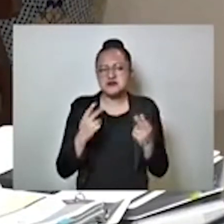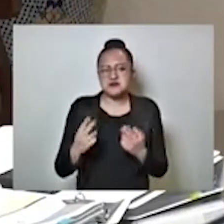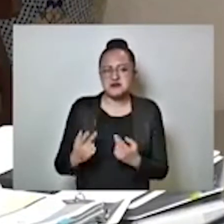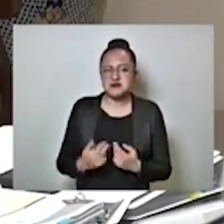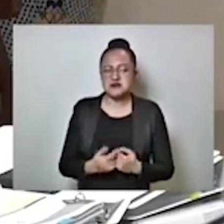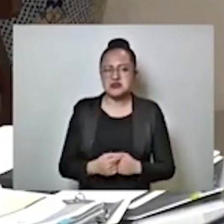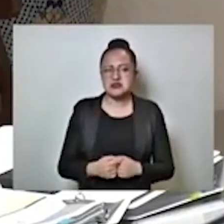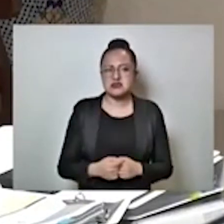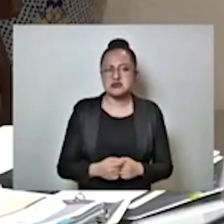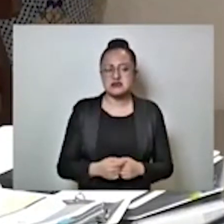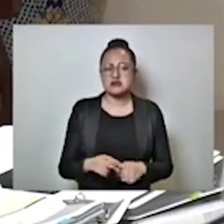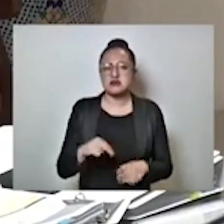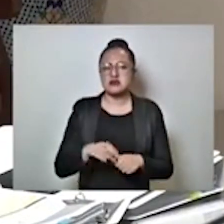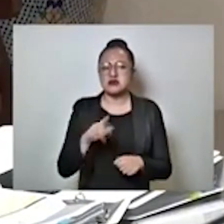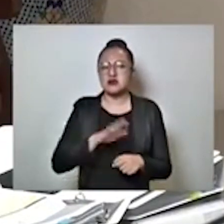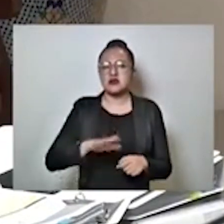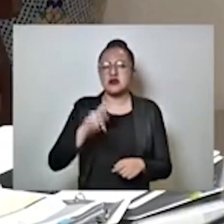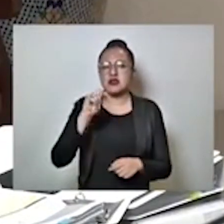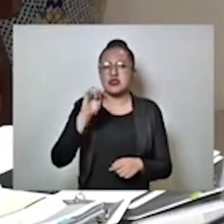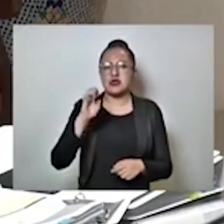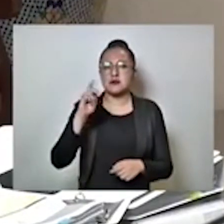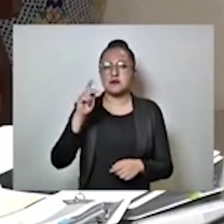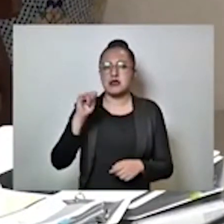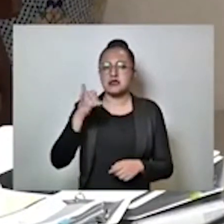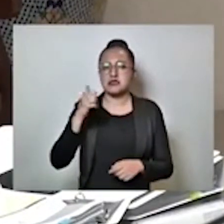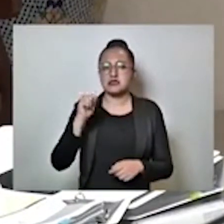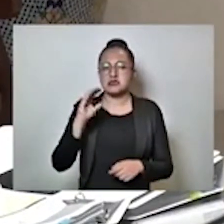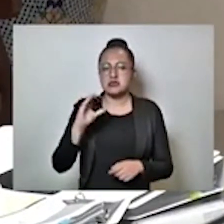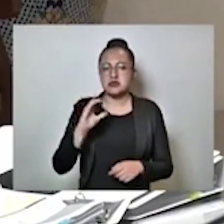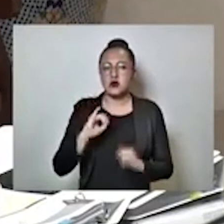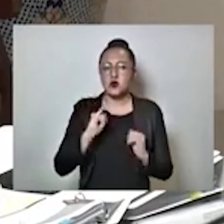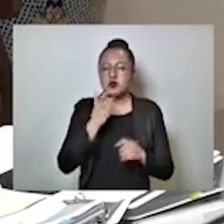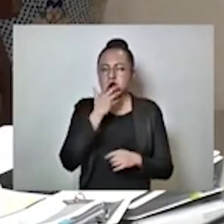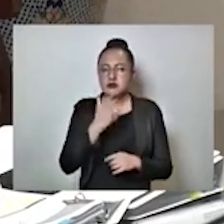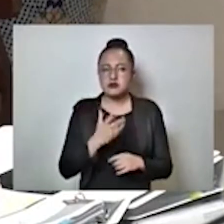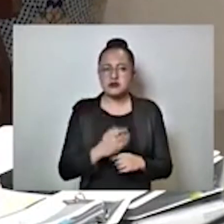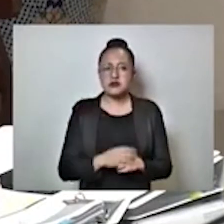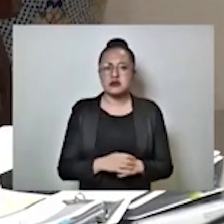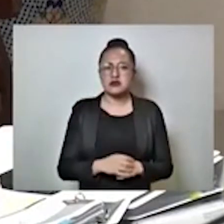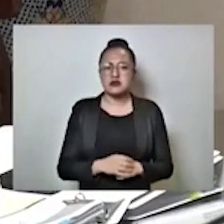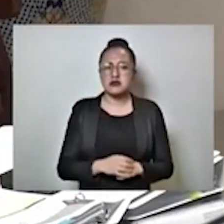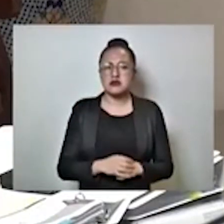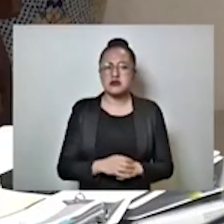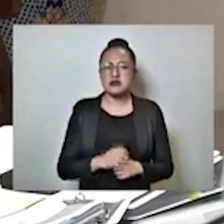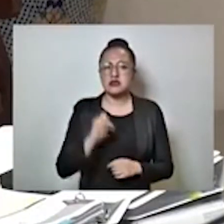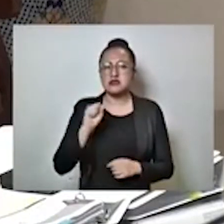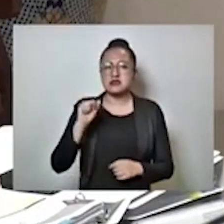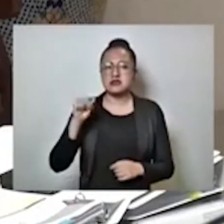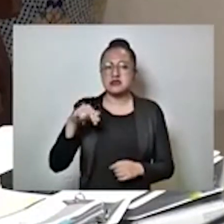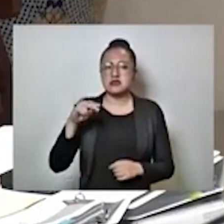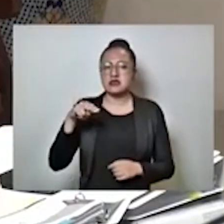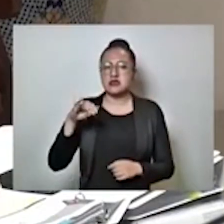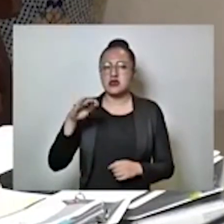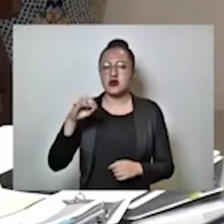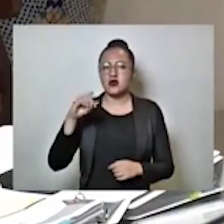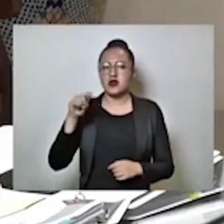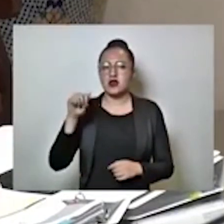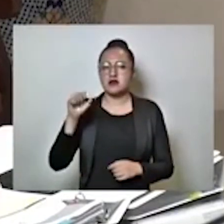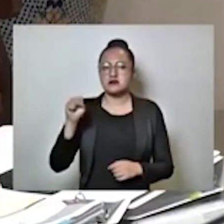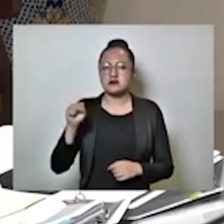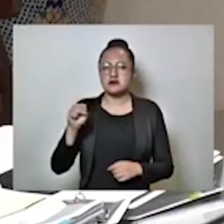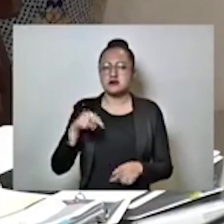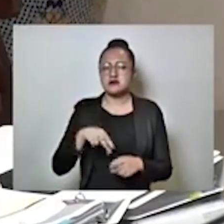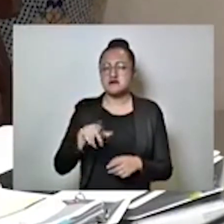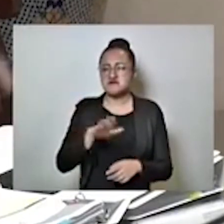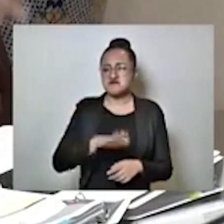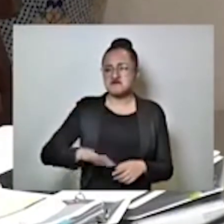la colonia Tepeyac de la Junta Auxiliar de San Nicolás Tetitzintla,